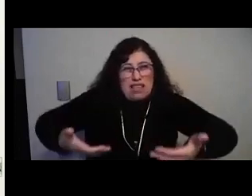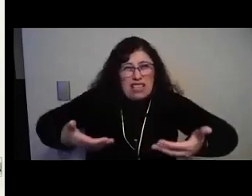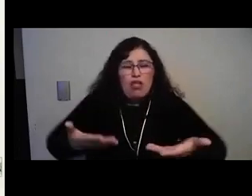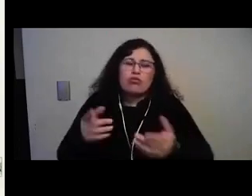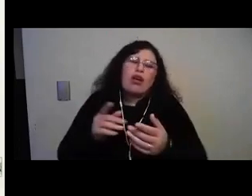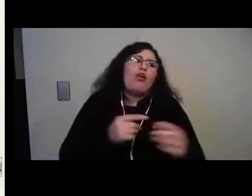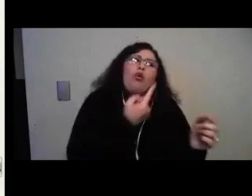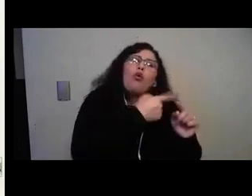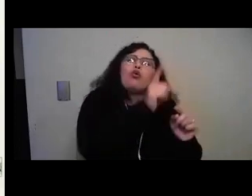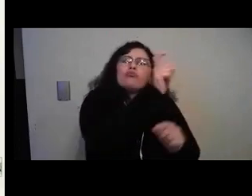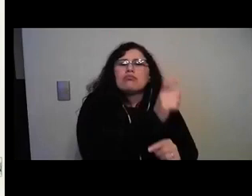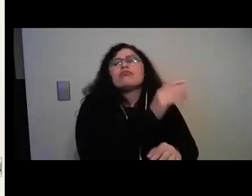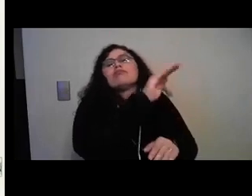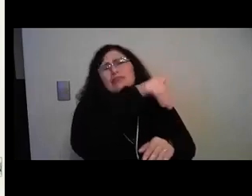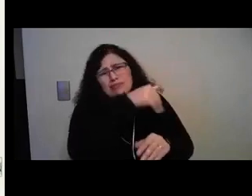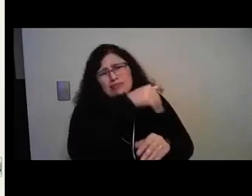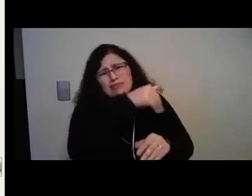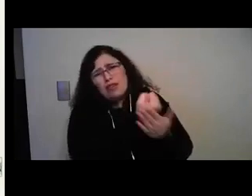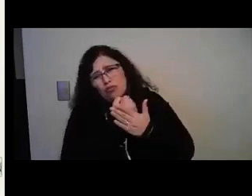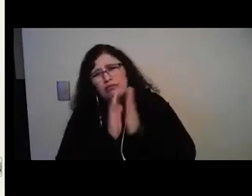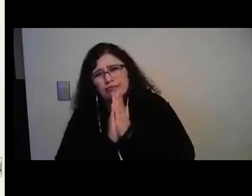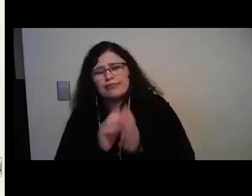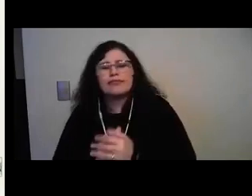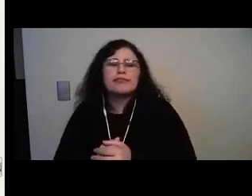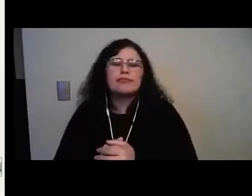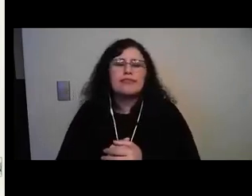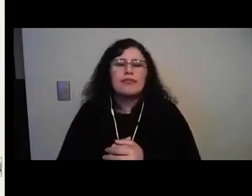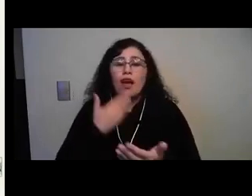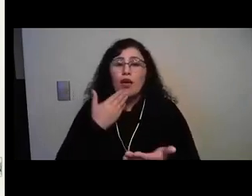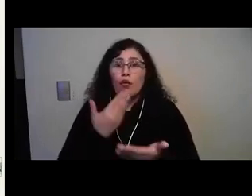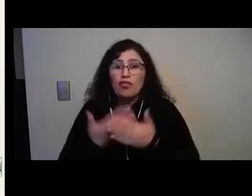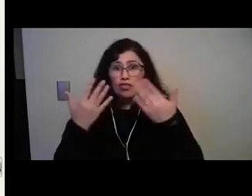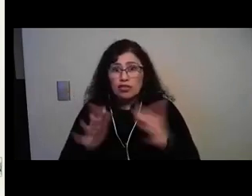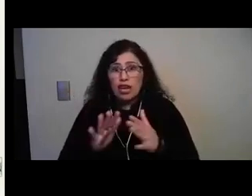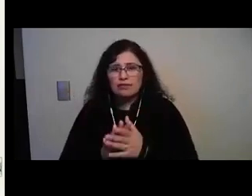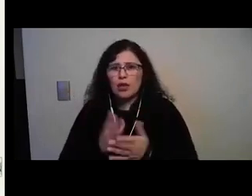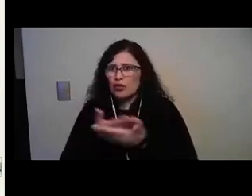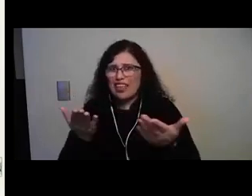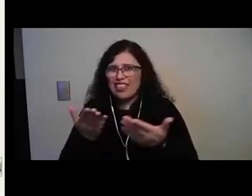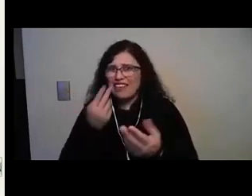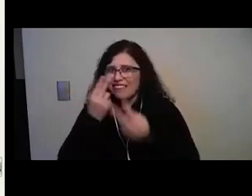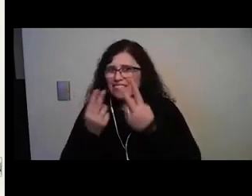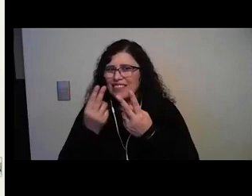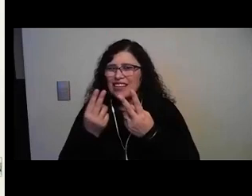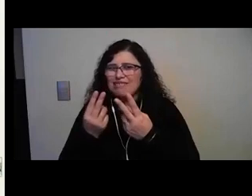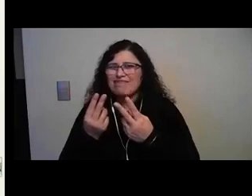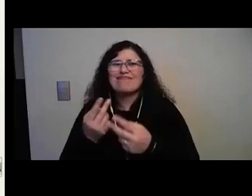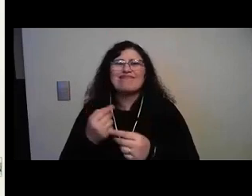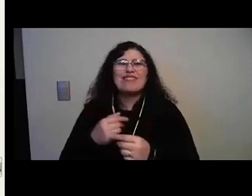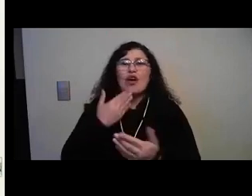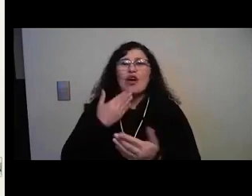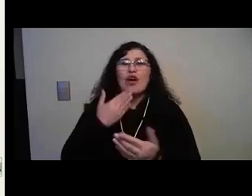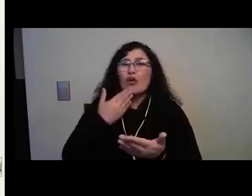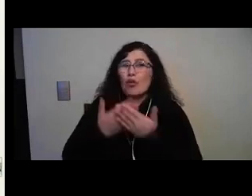otra persona, ¿ya? Y algo que cuando ya lleguen a los internados probablemente les va a tocar hacer, dependiendo de la unidad,